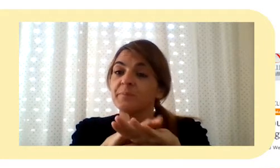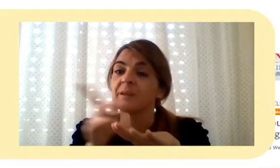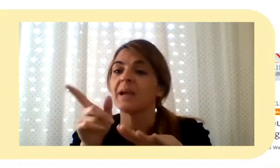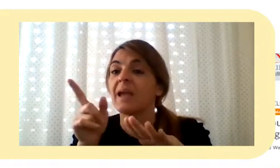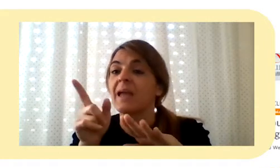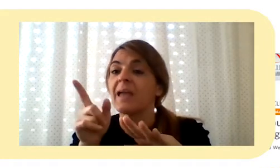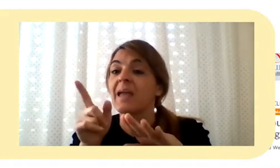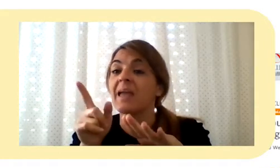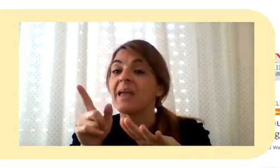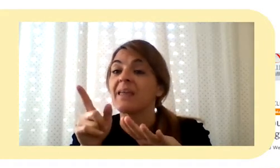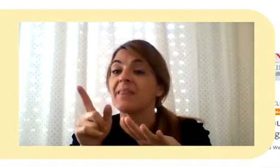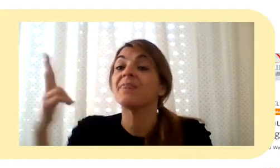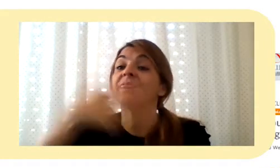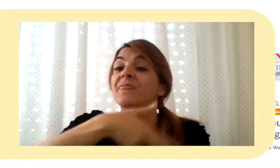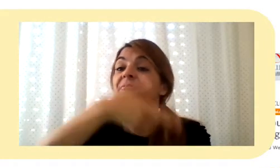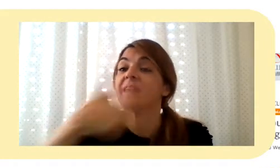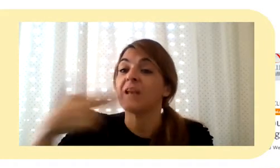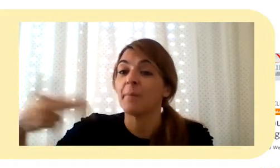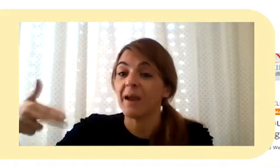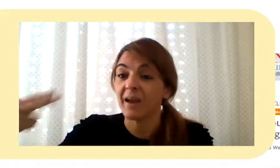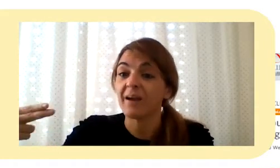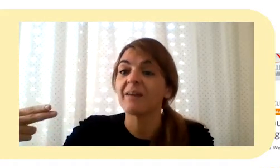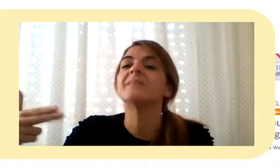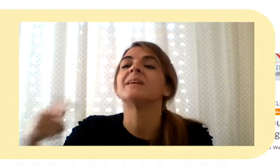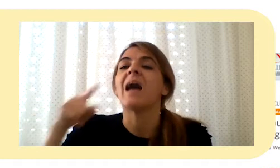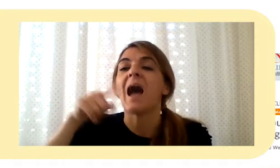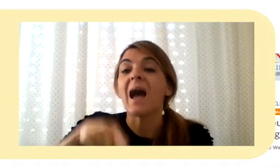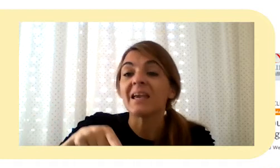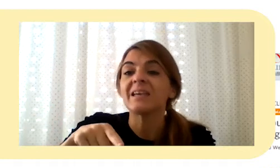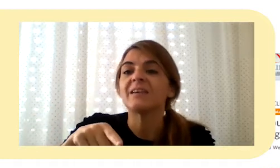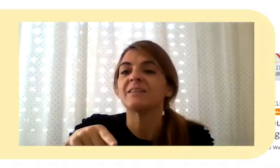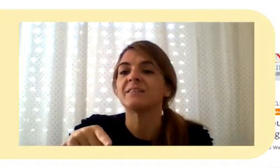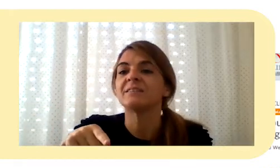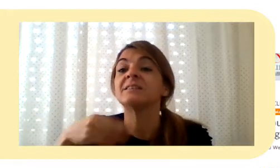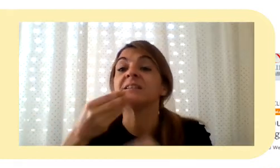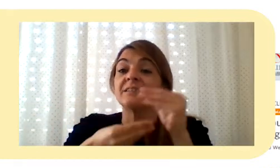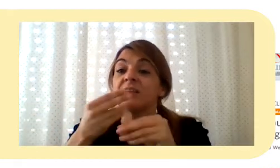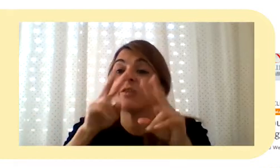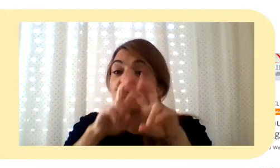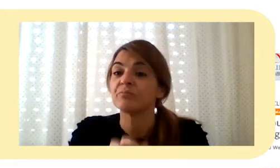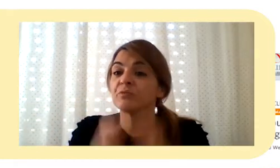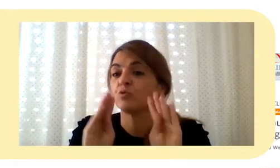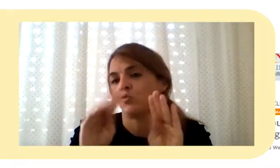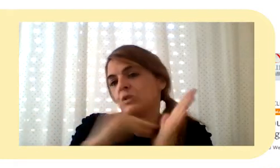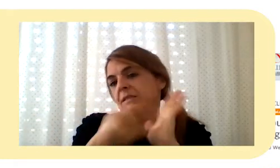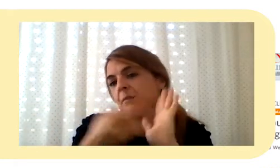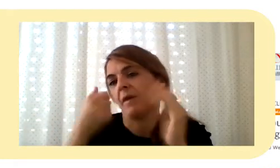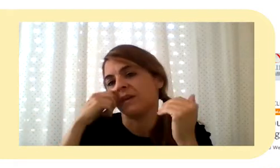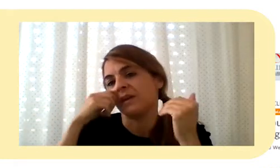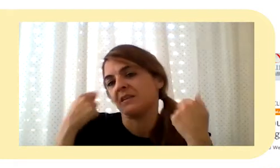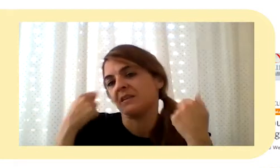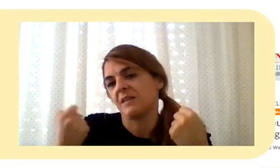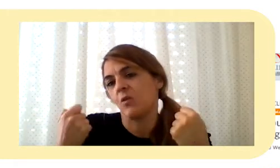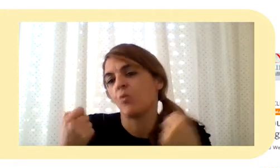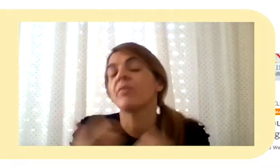Dinamarca, donde estudiaron a lo largo de 21 años en el sistema de salud danés, ¿no? Todos los que habían atendido. Y llegan